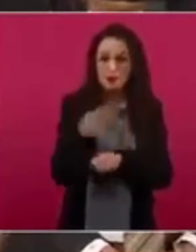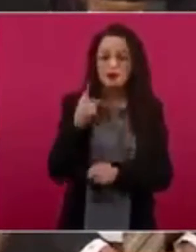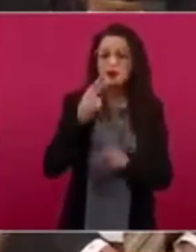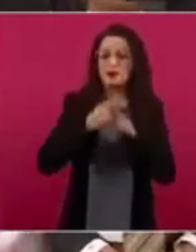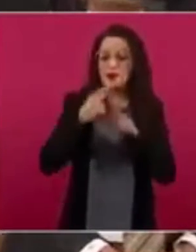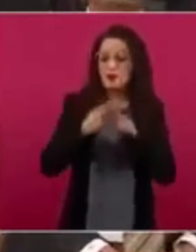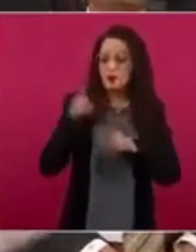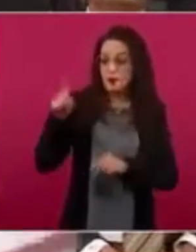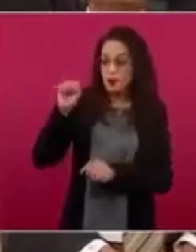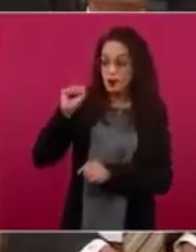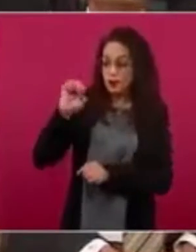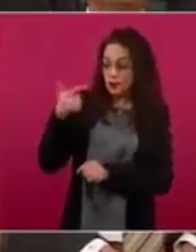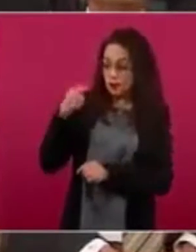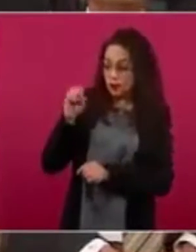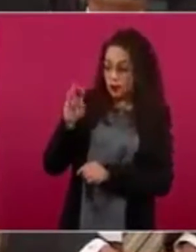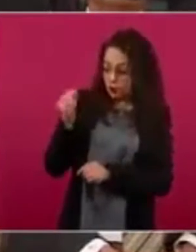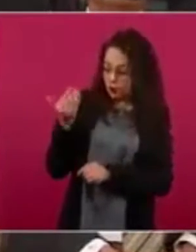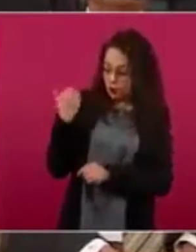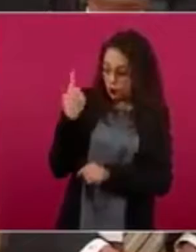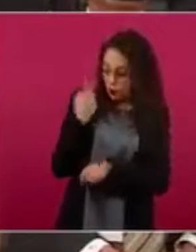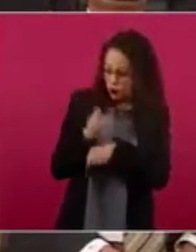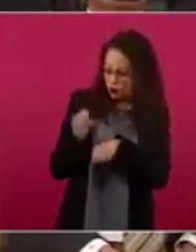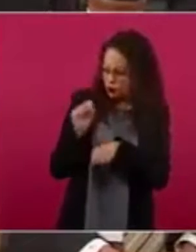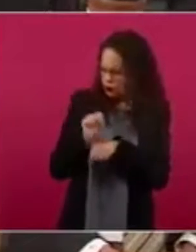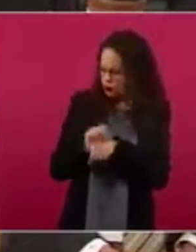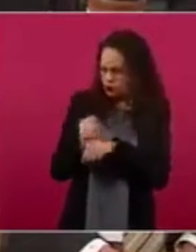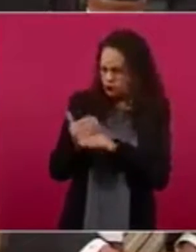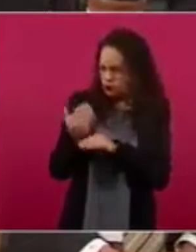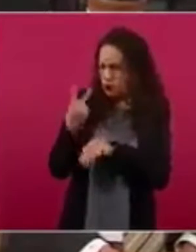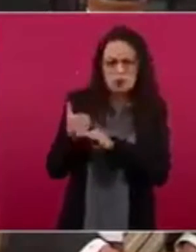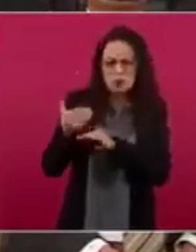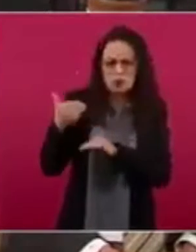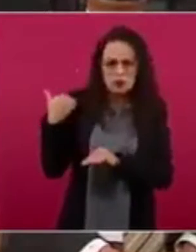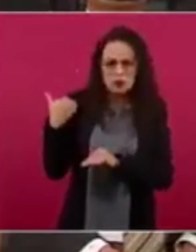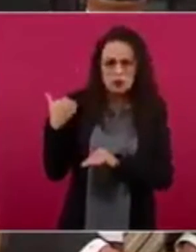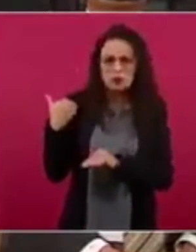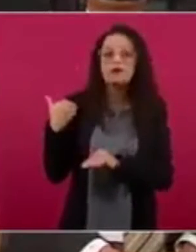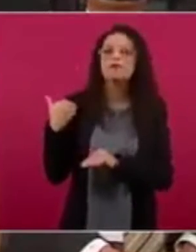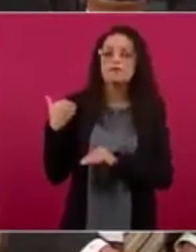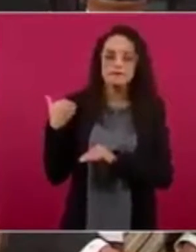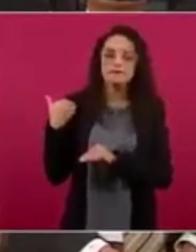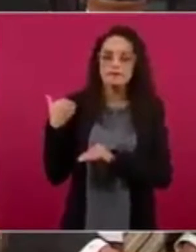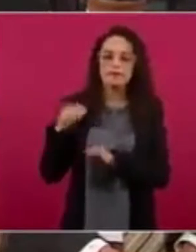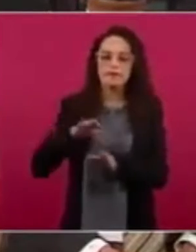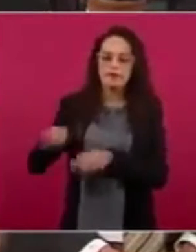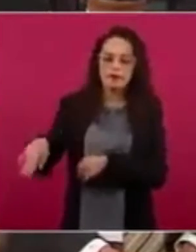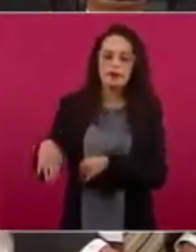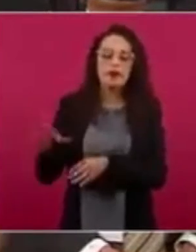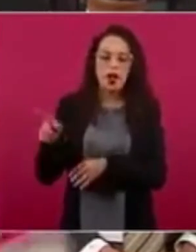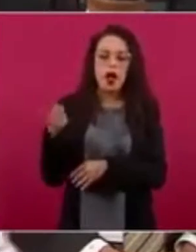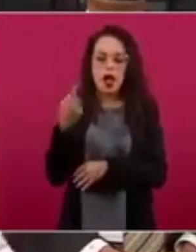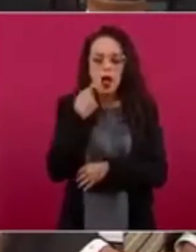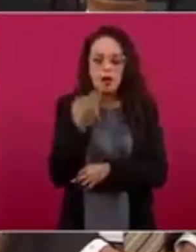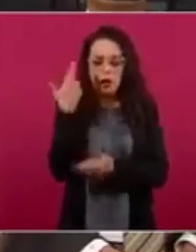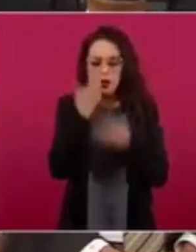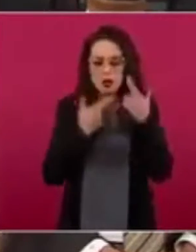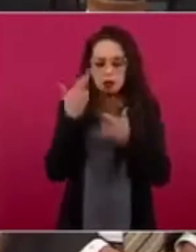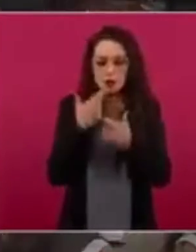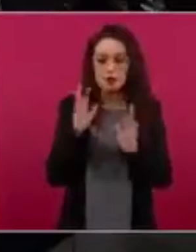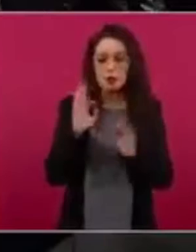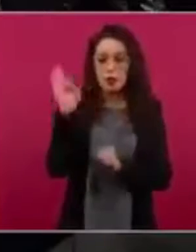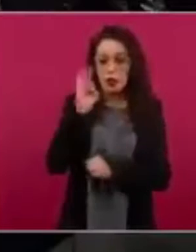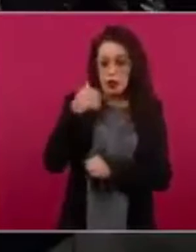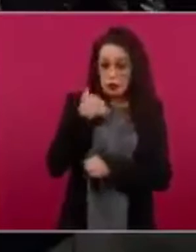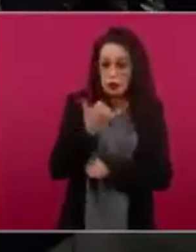de Gobernación hace unas semanas pues toma el control, por lo que tenemos entendido, si estoy mal por favor